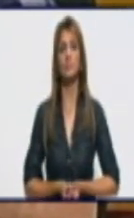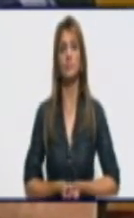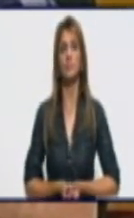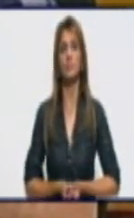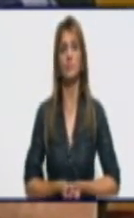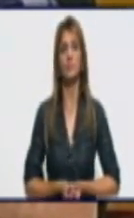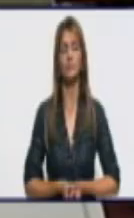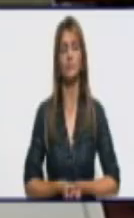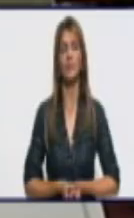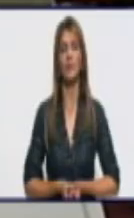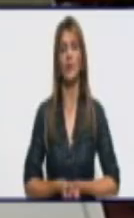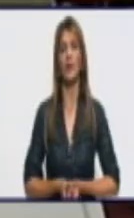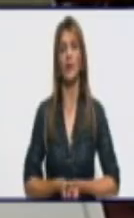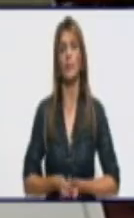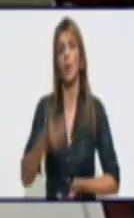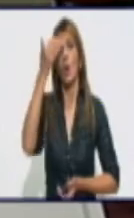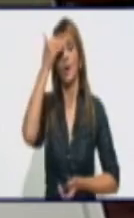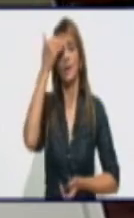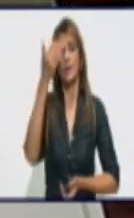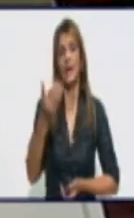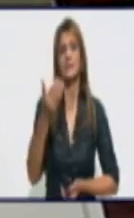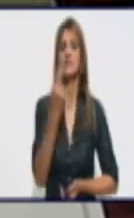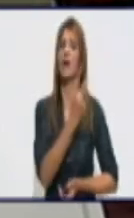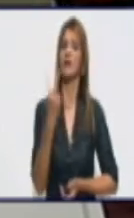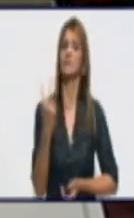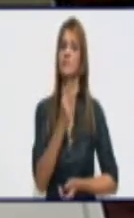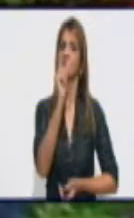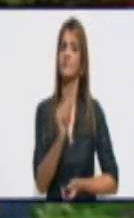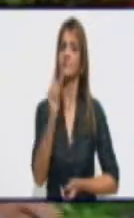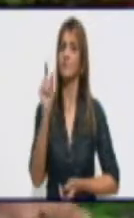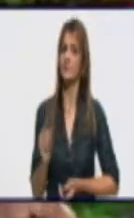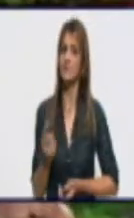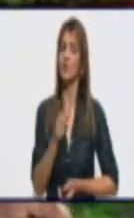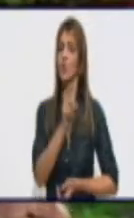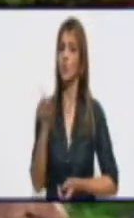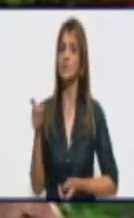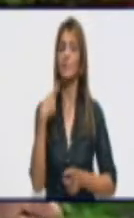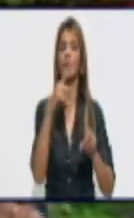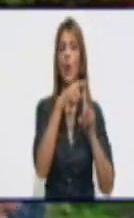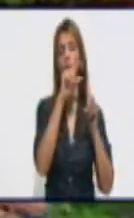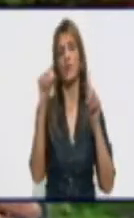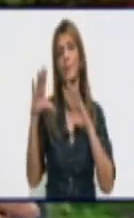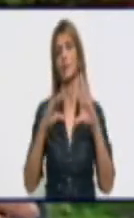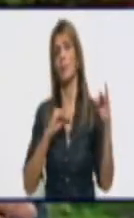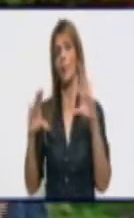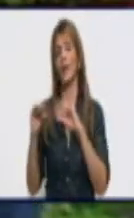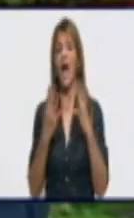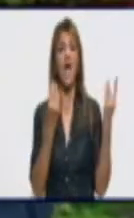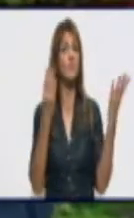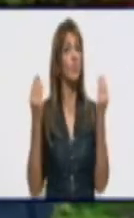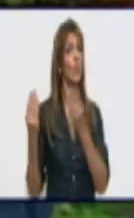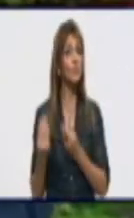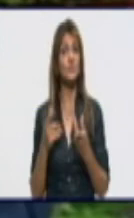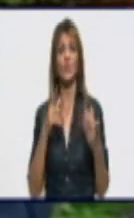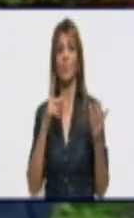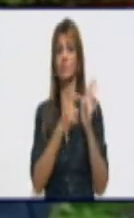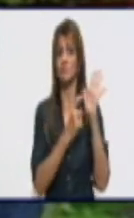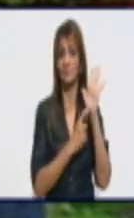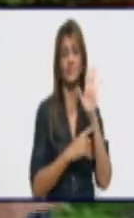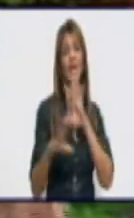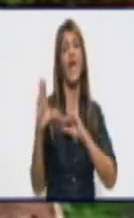ese mercado. Qué bueno. Gracias, Rogelio. Gracias, Roger, por haber estado con nosotros. Creo que hay muchos temas por abordar de lo que tiene que ver con la comercialización